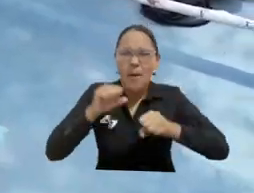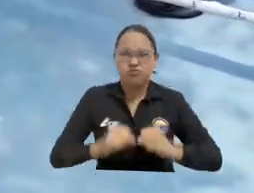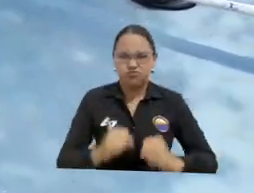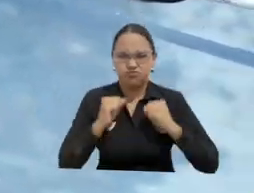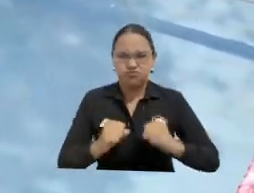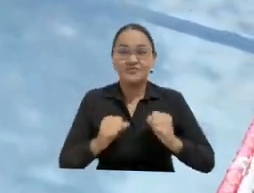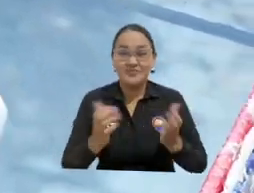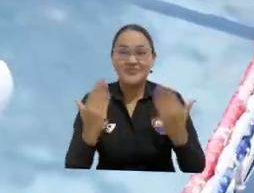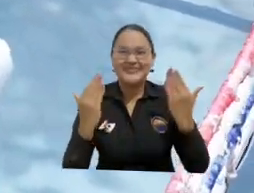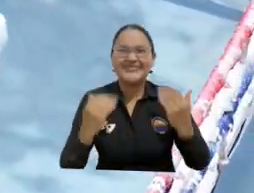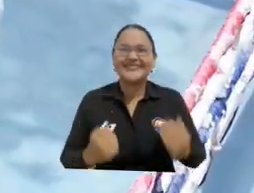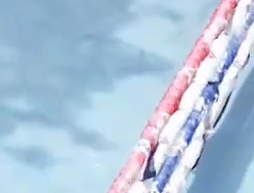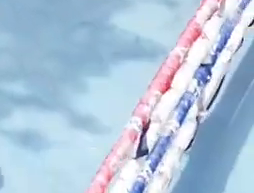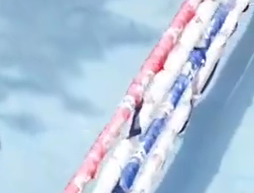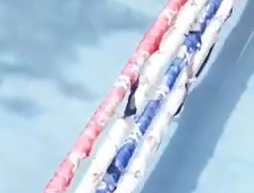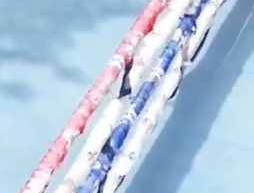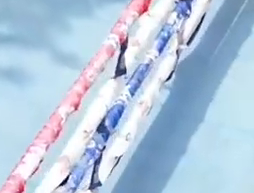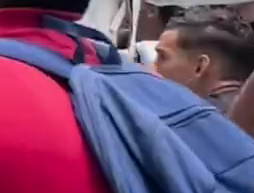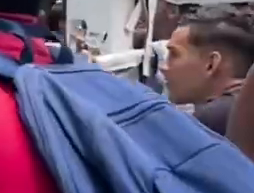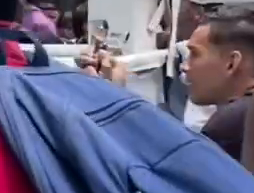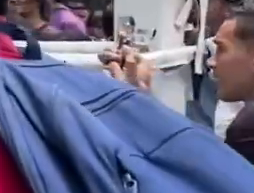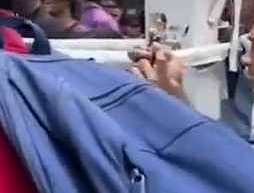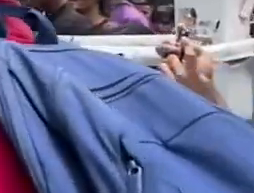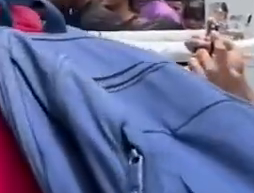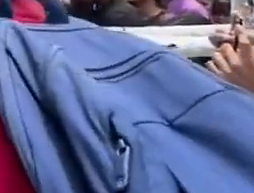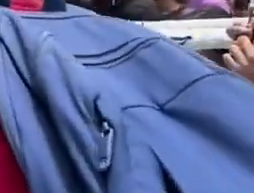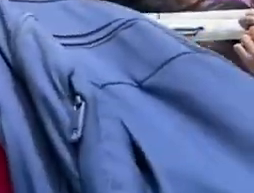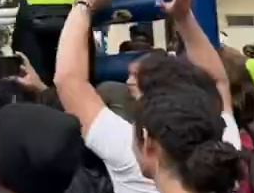algo bastante fenomenal.